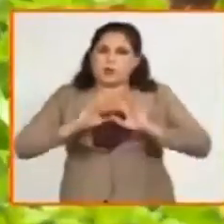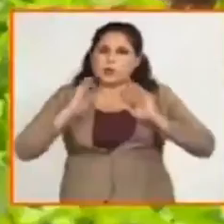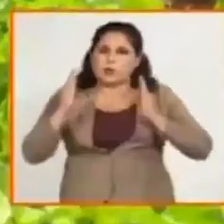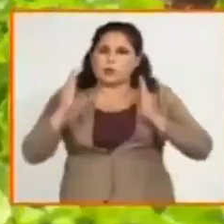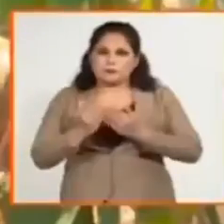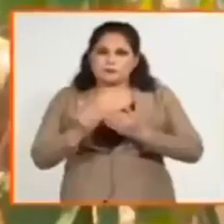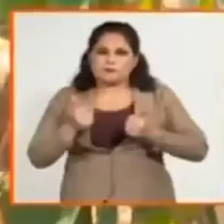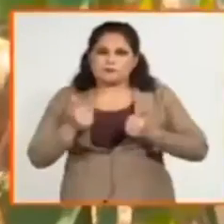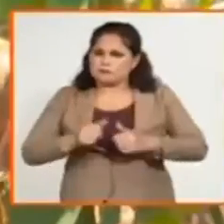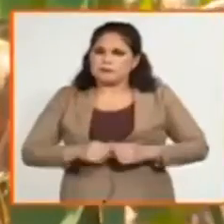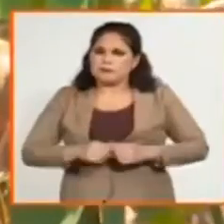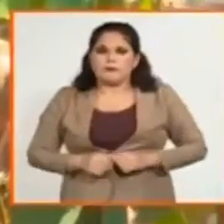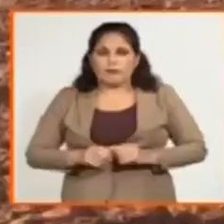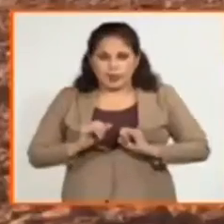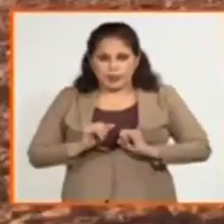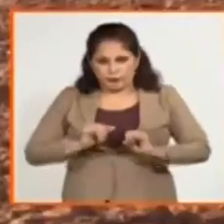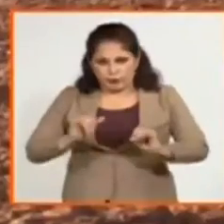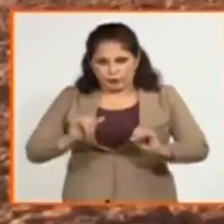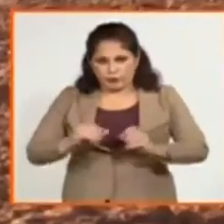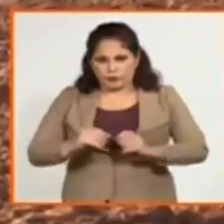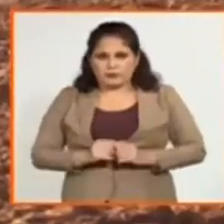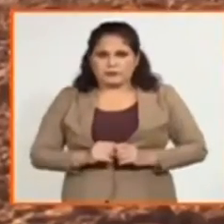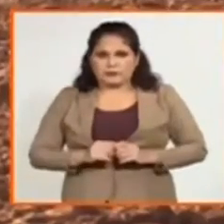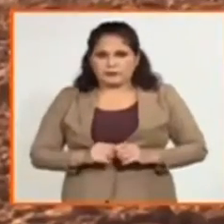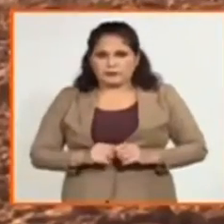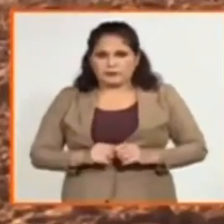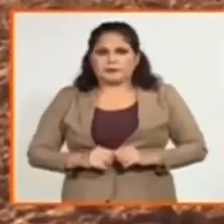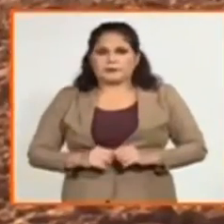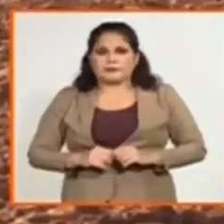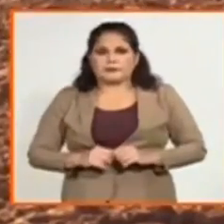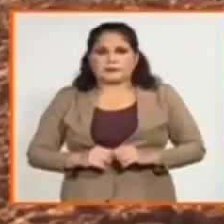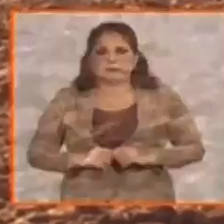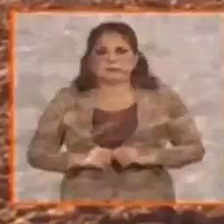Artemisa, Alexander Sosa y José Luis Guía, Sistema Informativo de la Televisión Cubana.